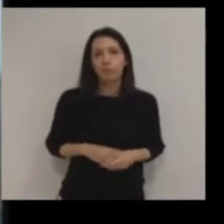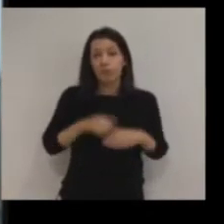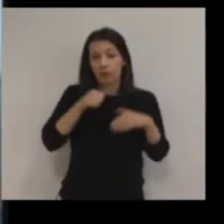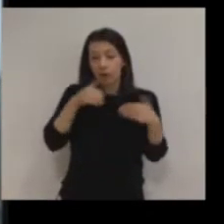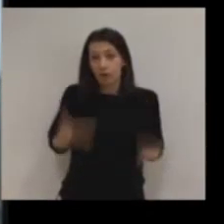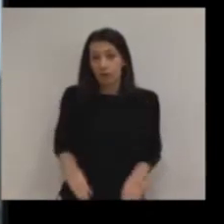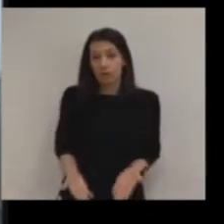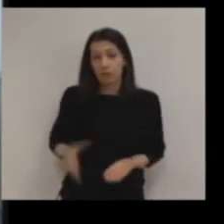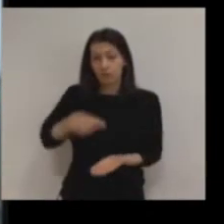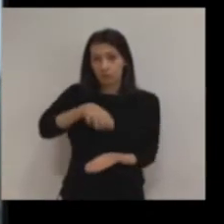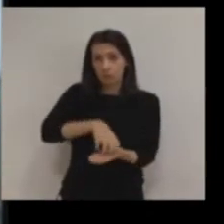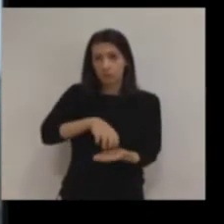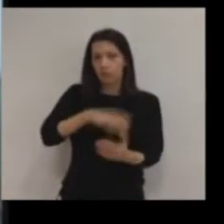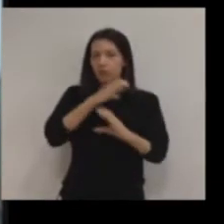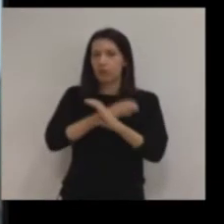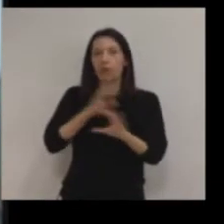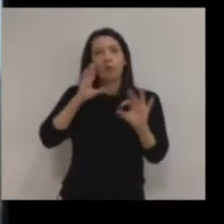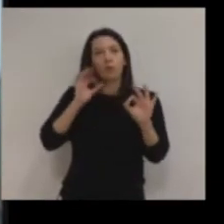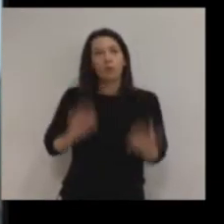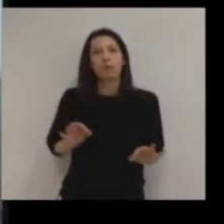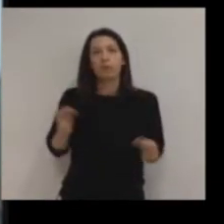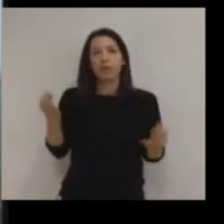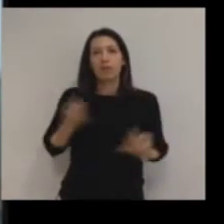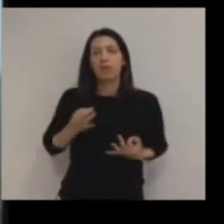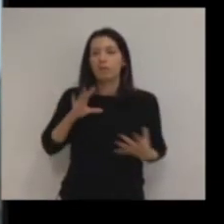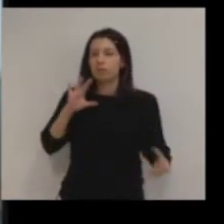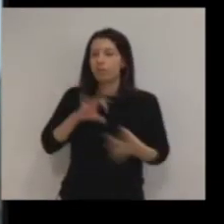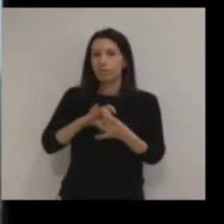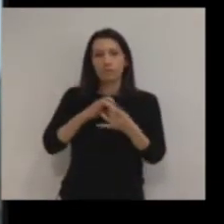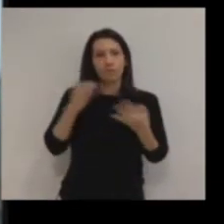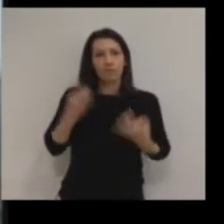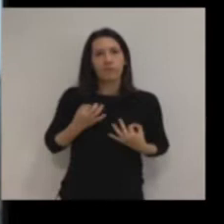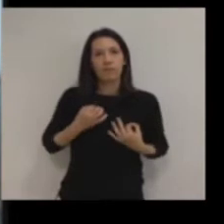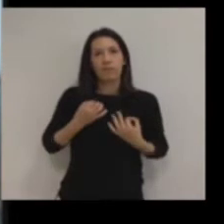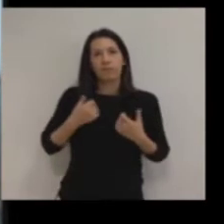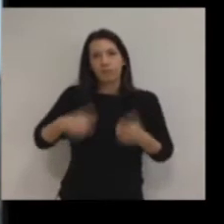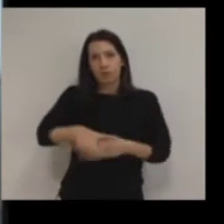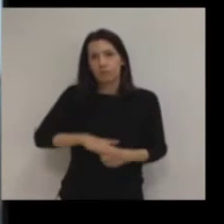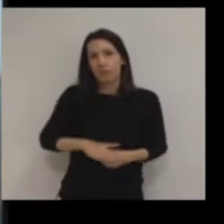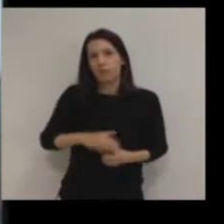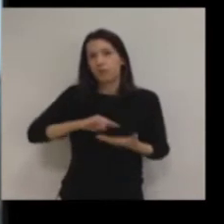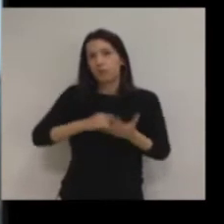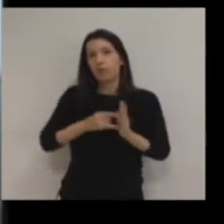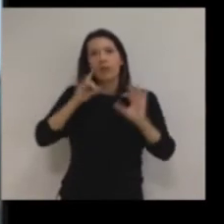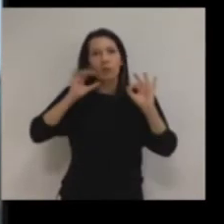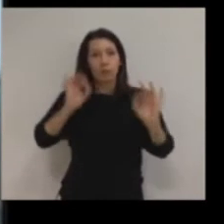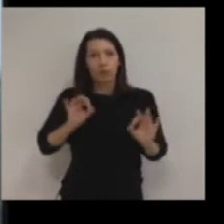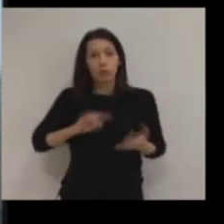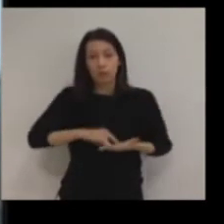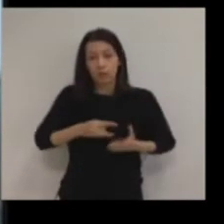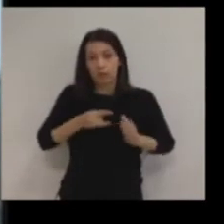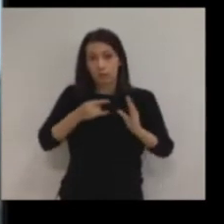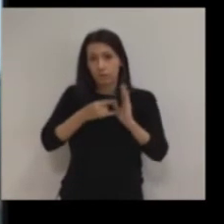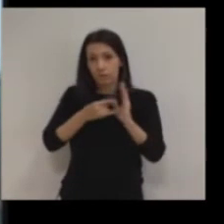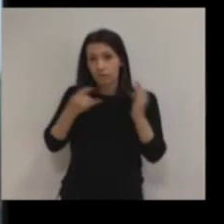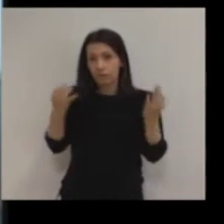Estamos en el CENTAC, entonces evidentemente tenemos que vincularlo al ámbito de las tecnologías. Y las